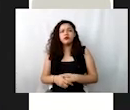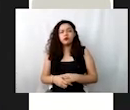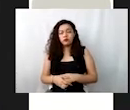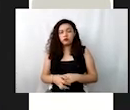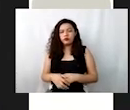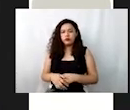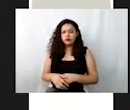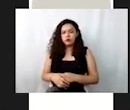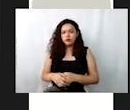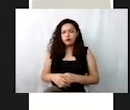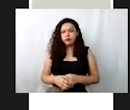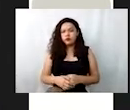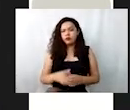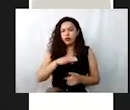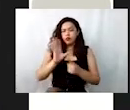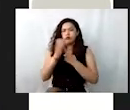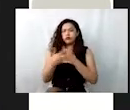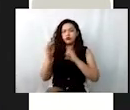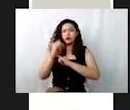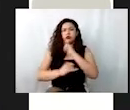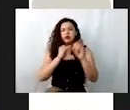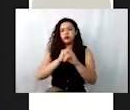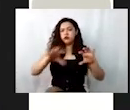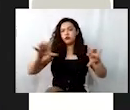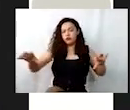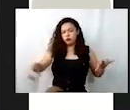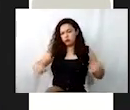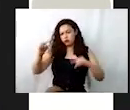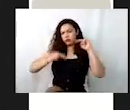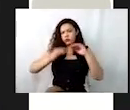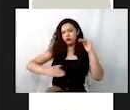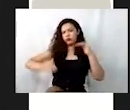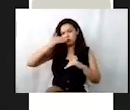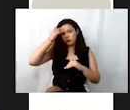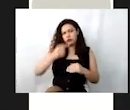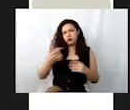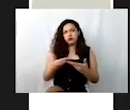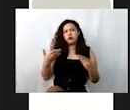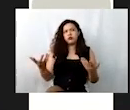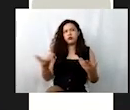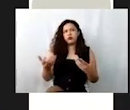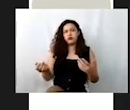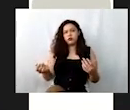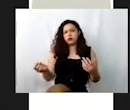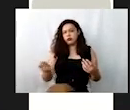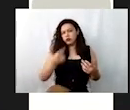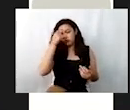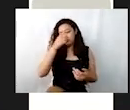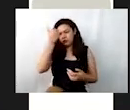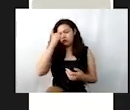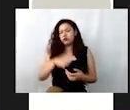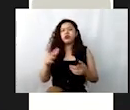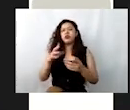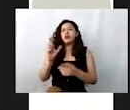creó una comisión interinstitucional de alto nivel para el desarrollo sostenible. Como lo mencionaste ahorita, que con el tema de Academia de 2030,